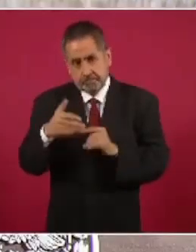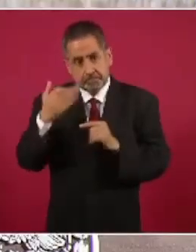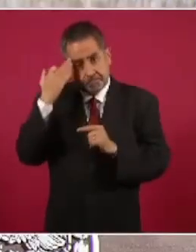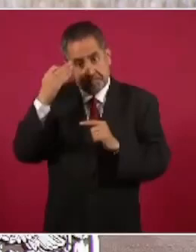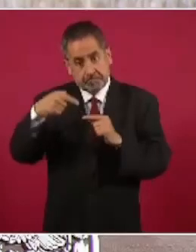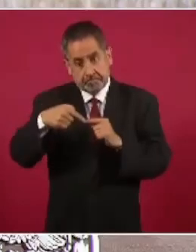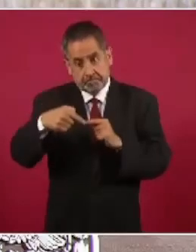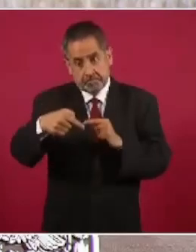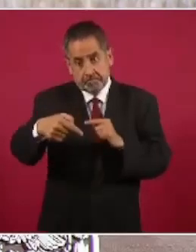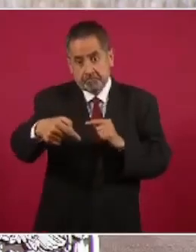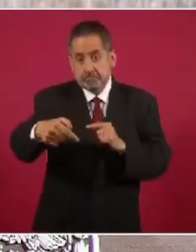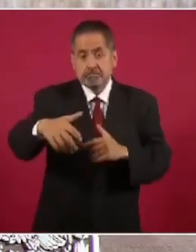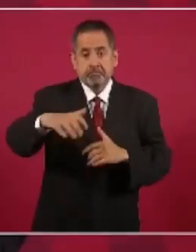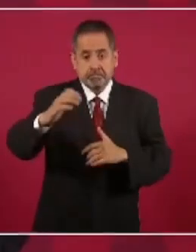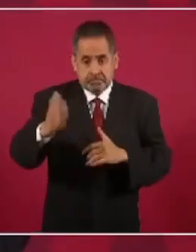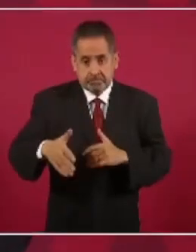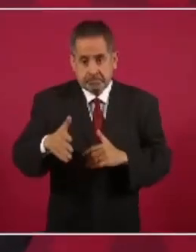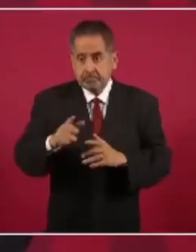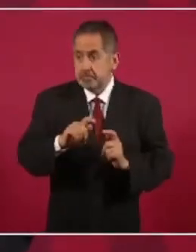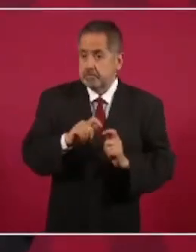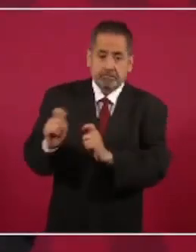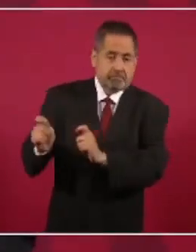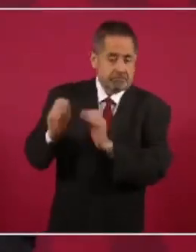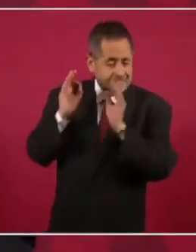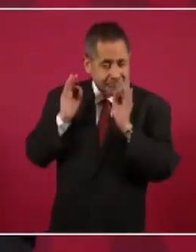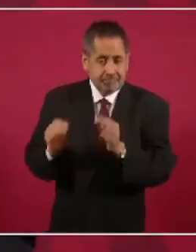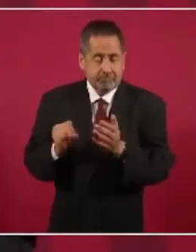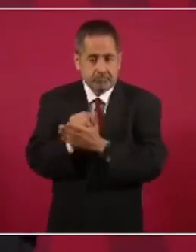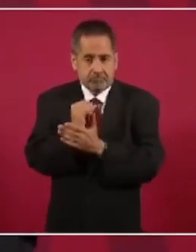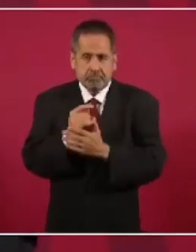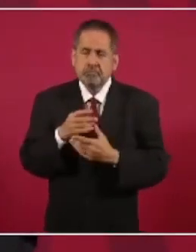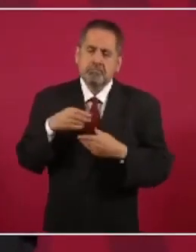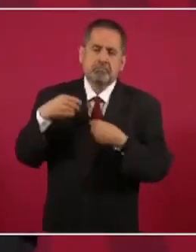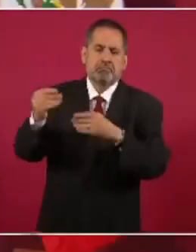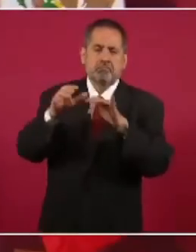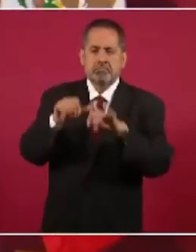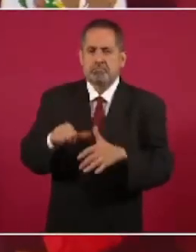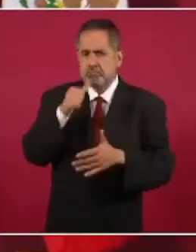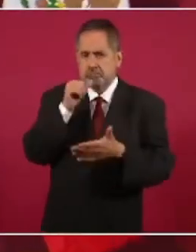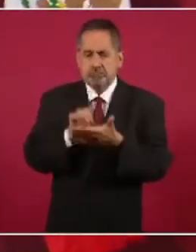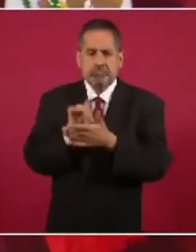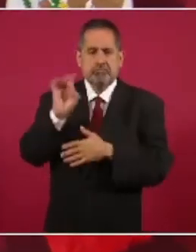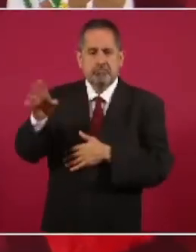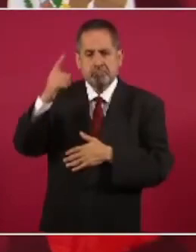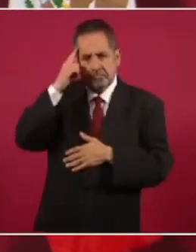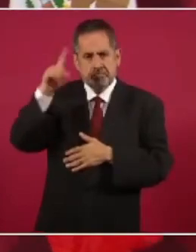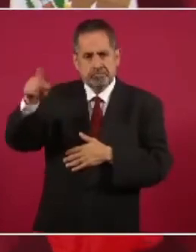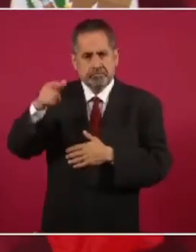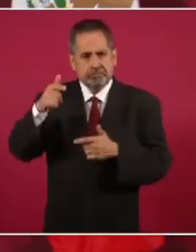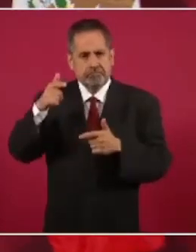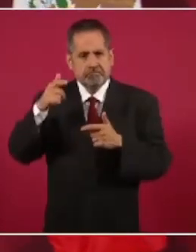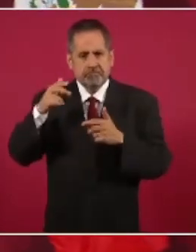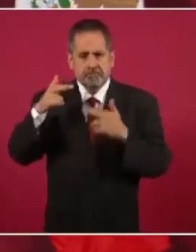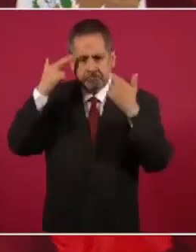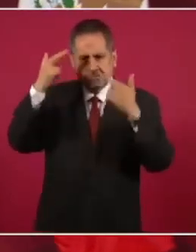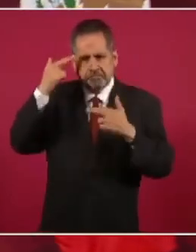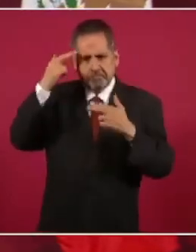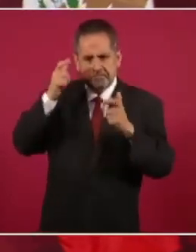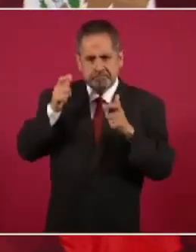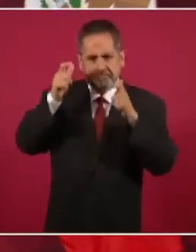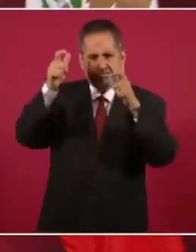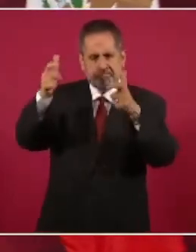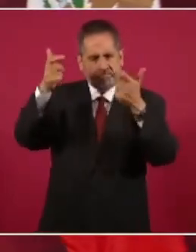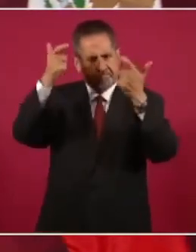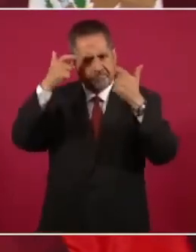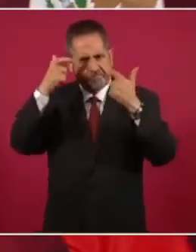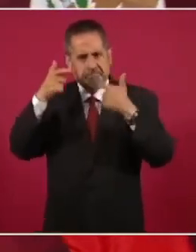tiempo, sí, el proceso para la coronación. Entonces,